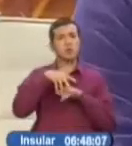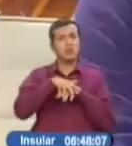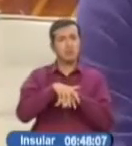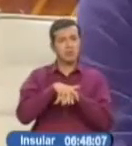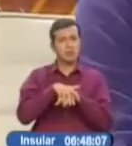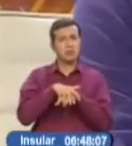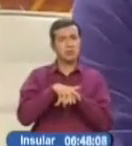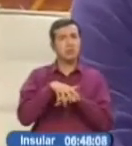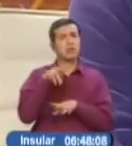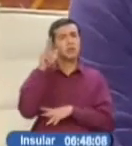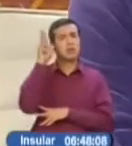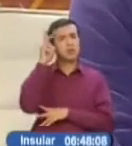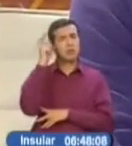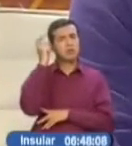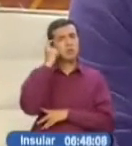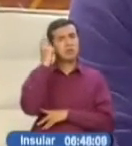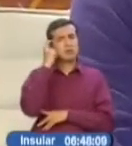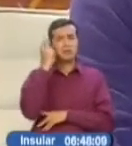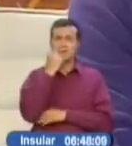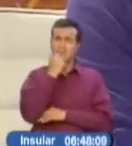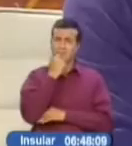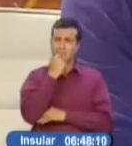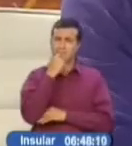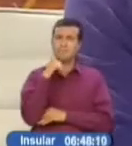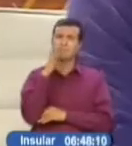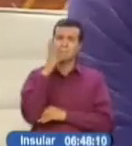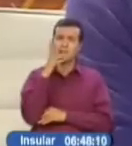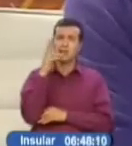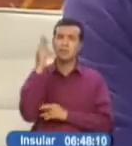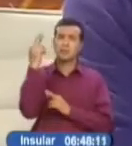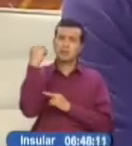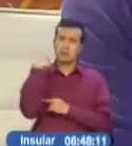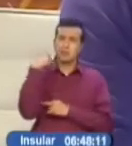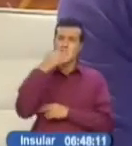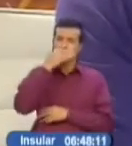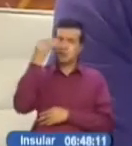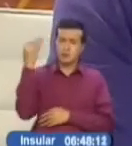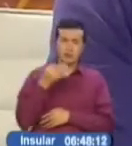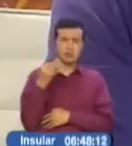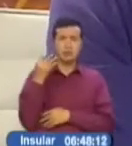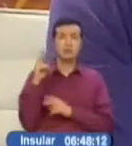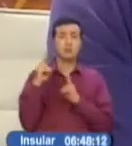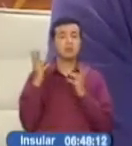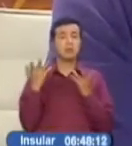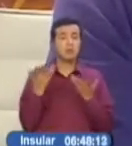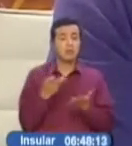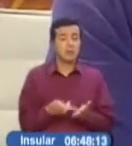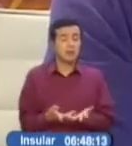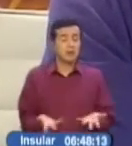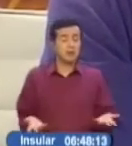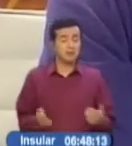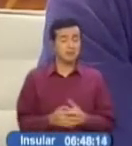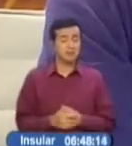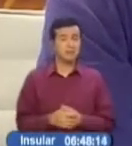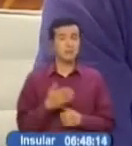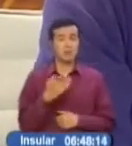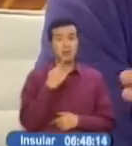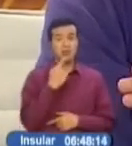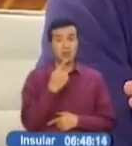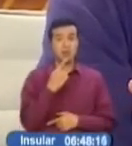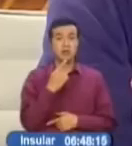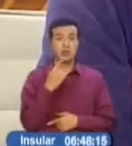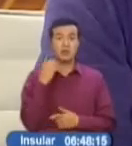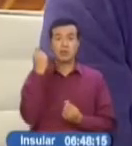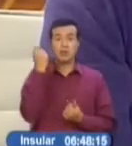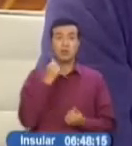que deberíamos tener una lectura más responsable y profunda en cuanto a lo que está pasando, pero tú mismo dices, hay salida